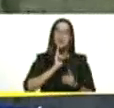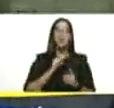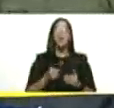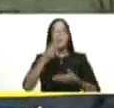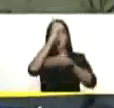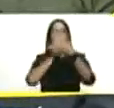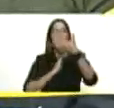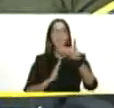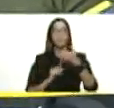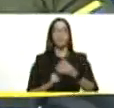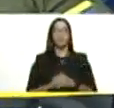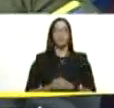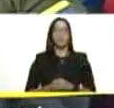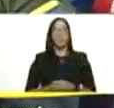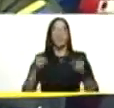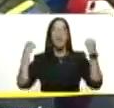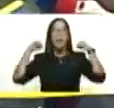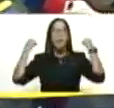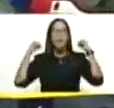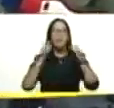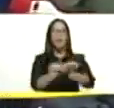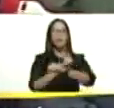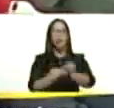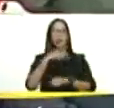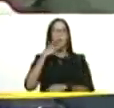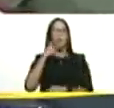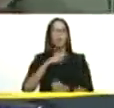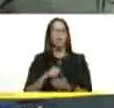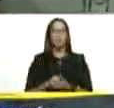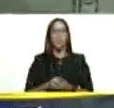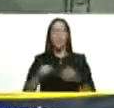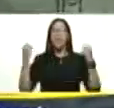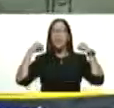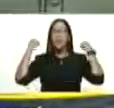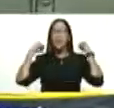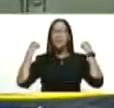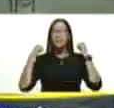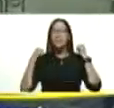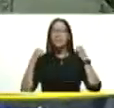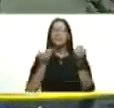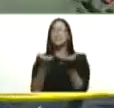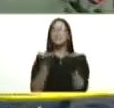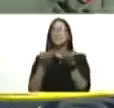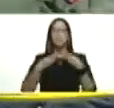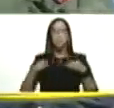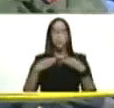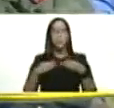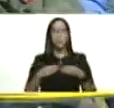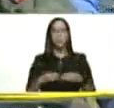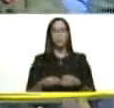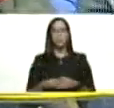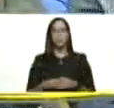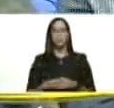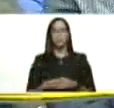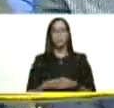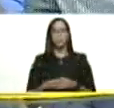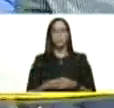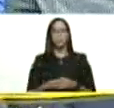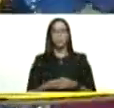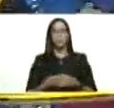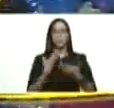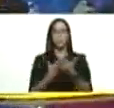honestidad en el ejercicio del poder político, en el ejercicio del servicio público, un